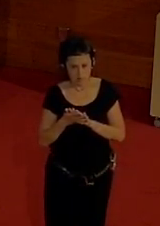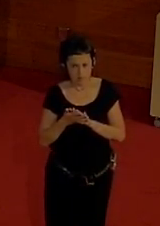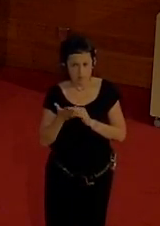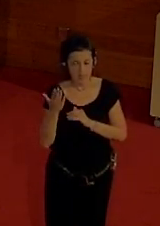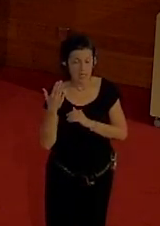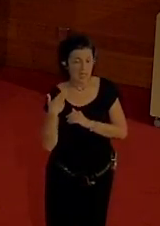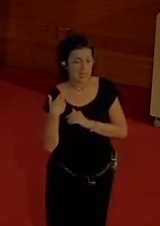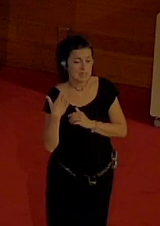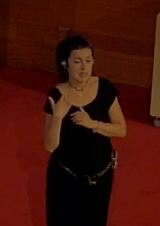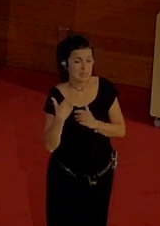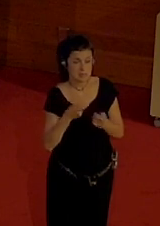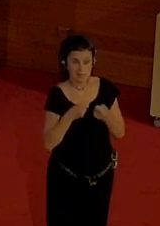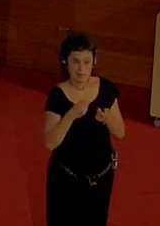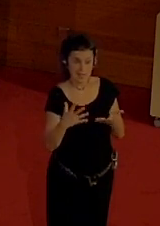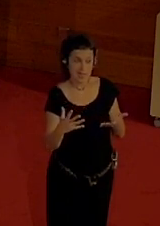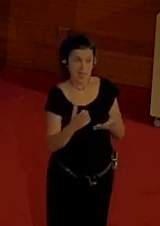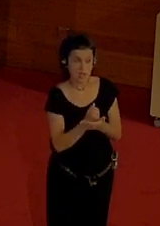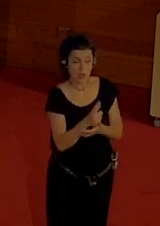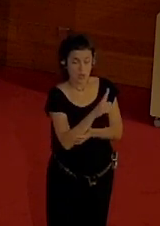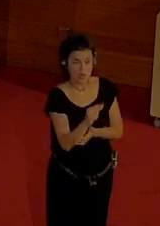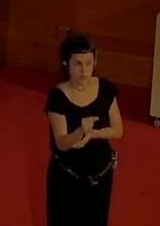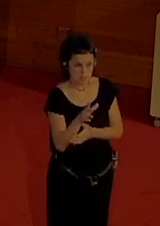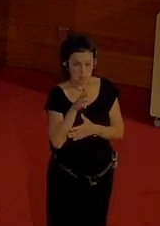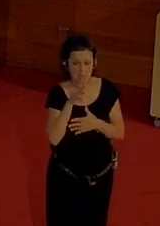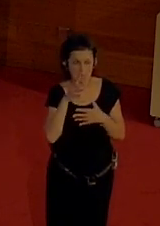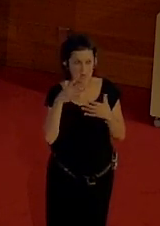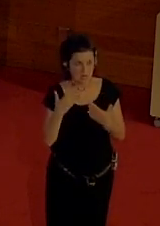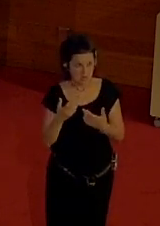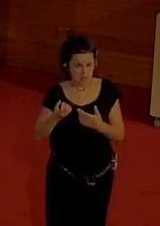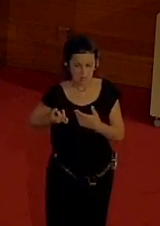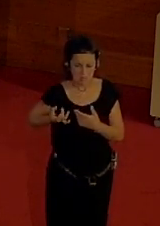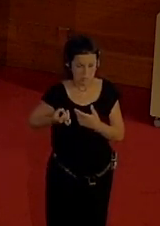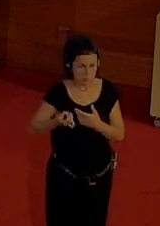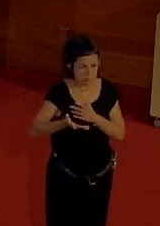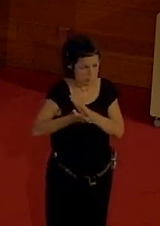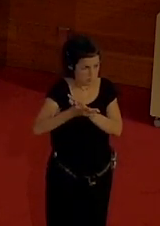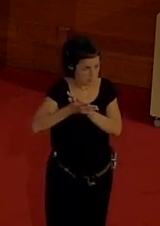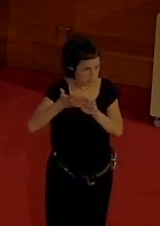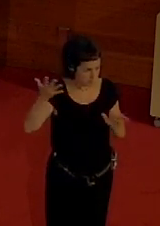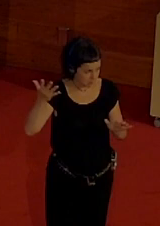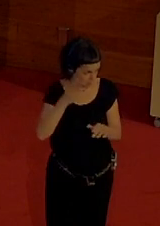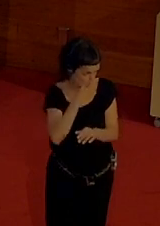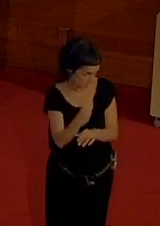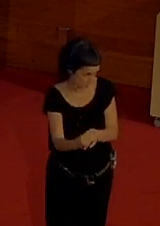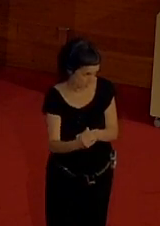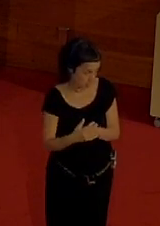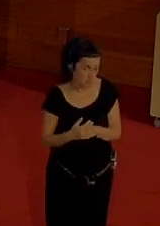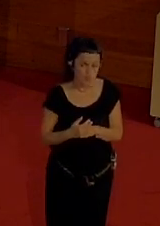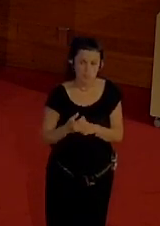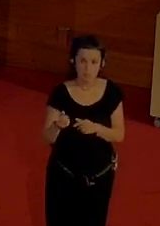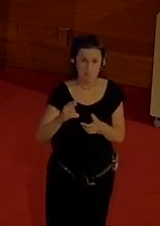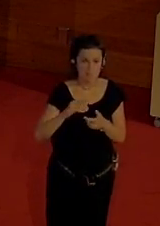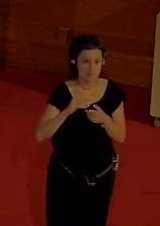a 100 pero ahora nos hace ferrocarriles de alta velocidad hace alta tecnología